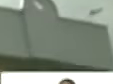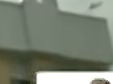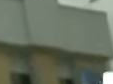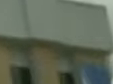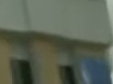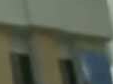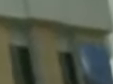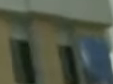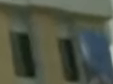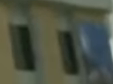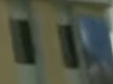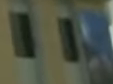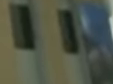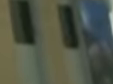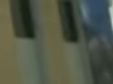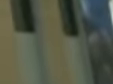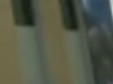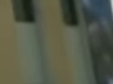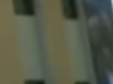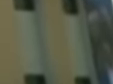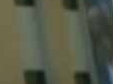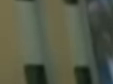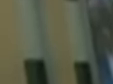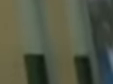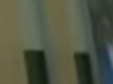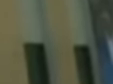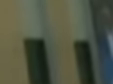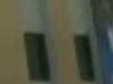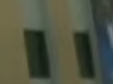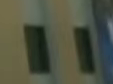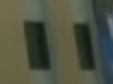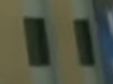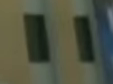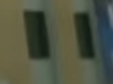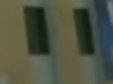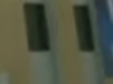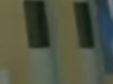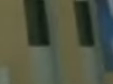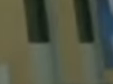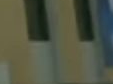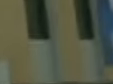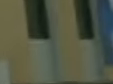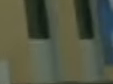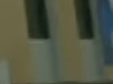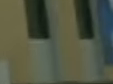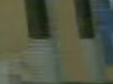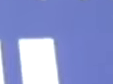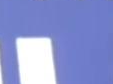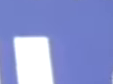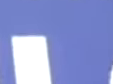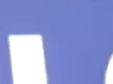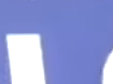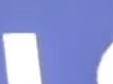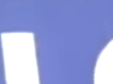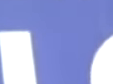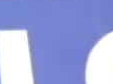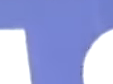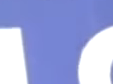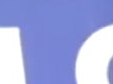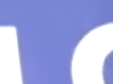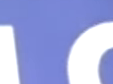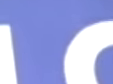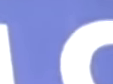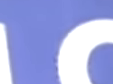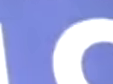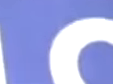distintas carreras 7900 estudiantes y como dato a Resaltar fueron incorporados los pensum de economía medicina